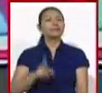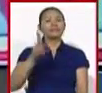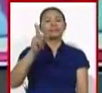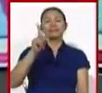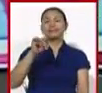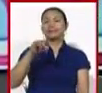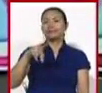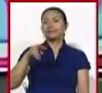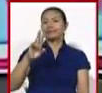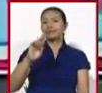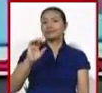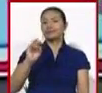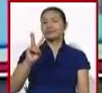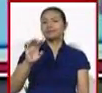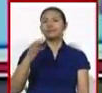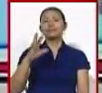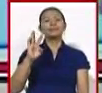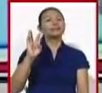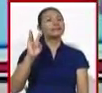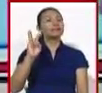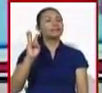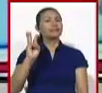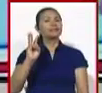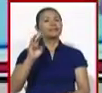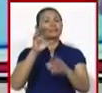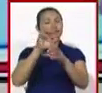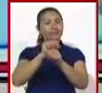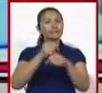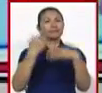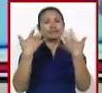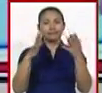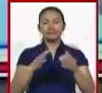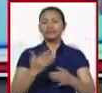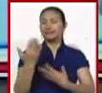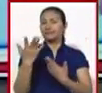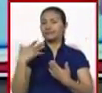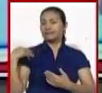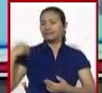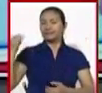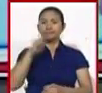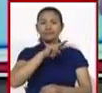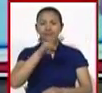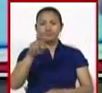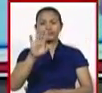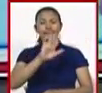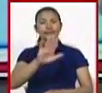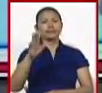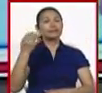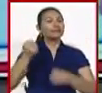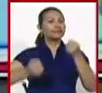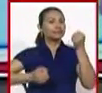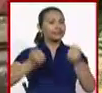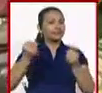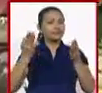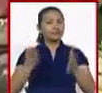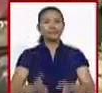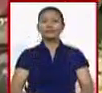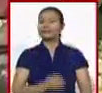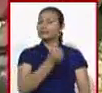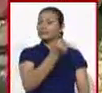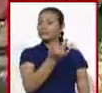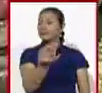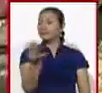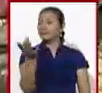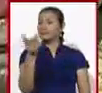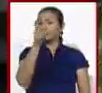DIPROVE recuperó 7 vehículos, de los cuales 6 tenían denuncia de robo. Se espera que los propietarios reconozcan sus motorizados.